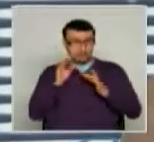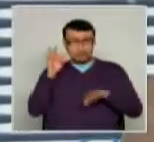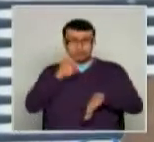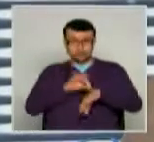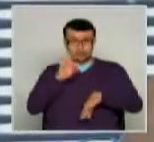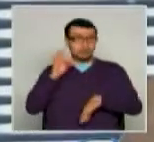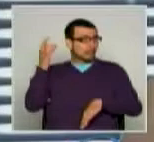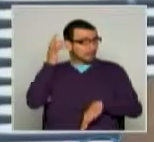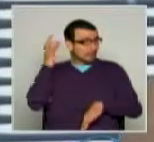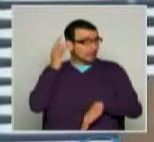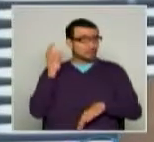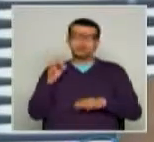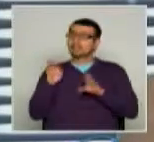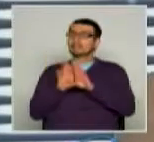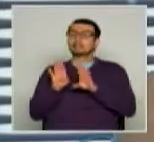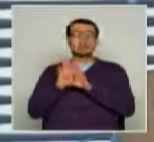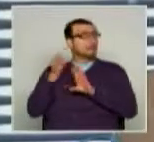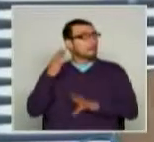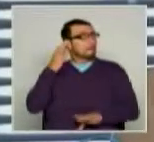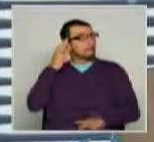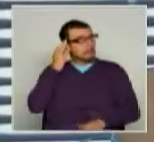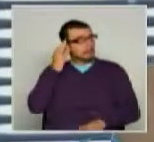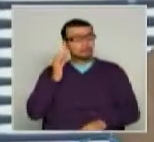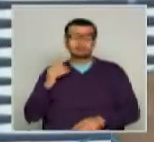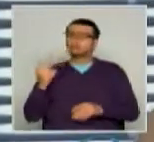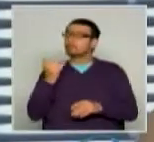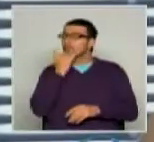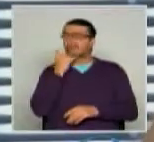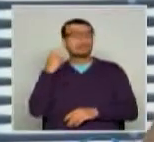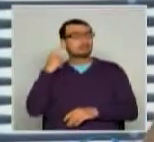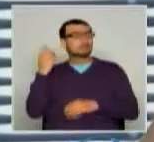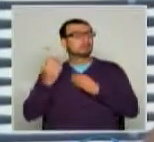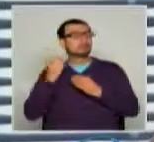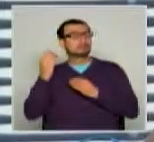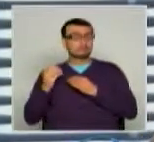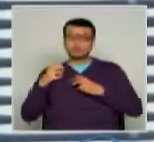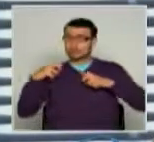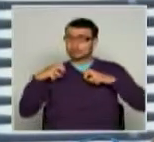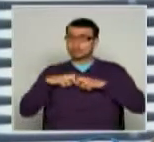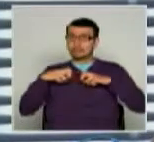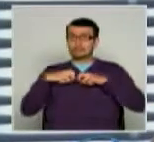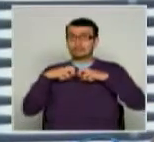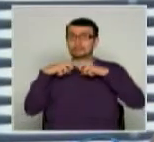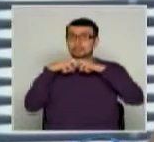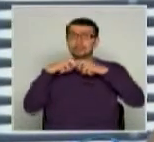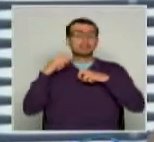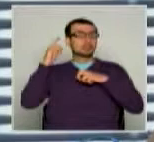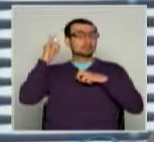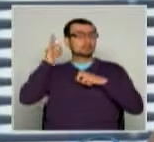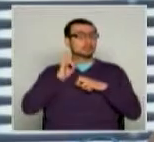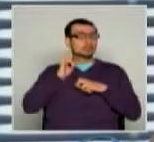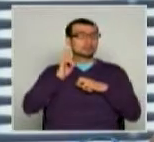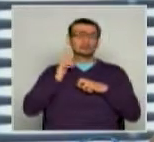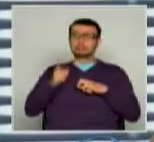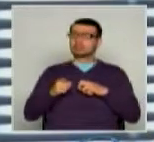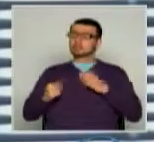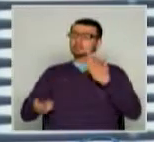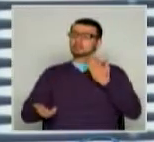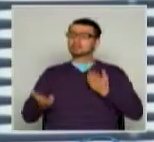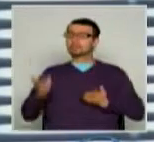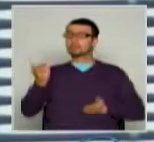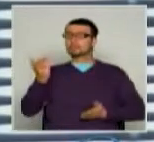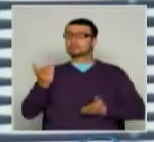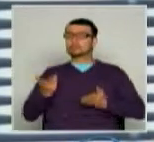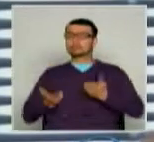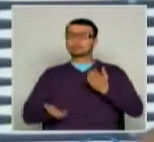agujas. ¿Qué vamos a hacer con esto? Vamos a generar que esa carga de energía yin o yang empiece a equilibrarse. Lo que